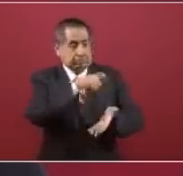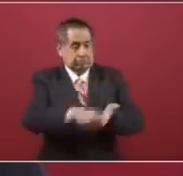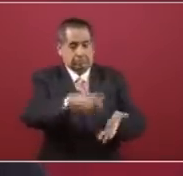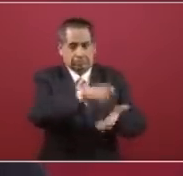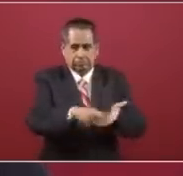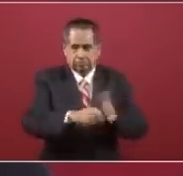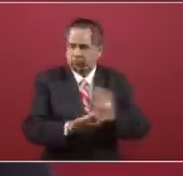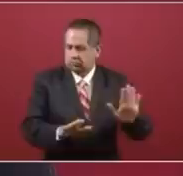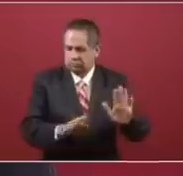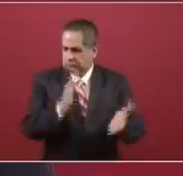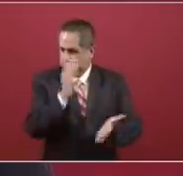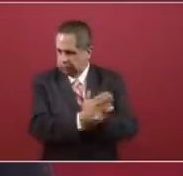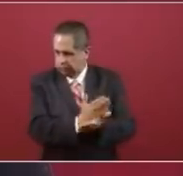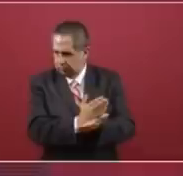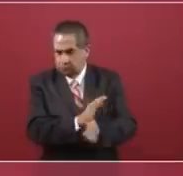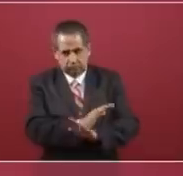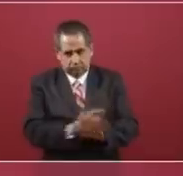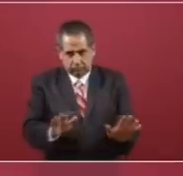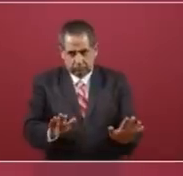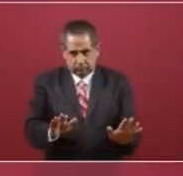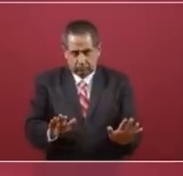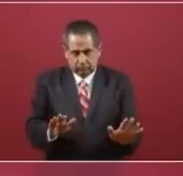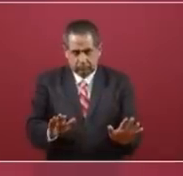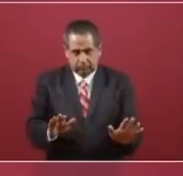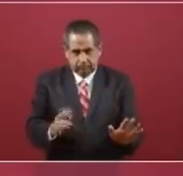Frenamos eso, paramos eso.